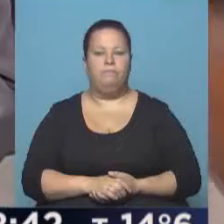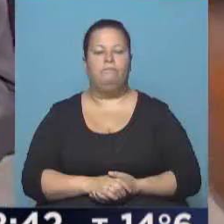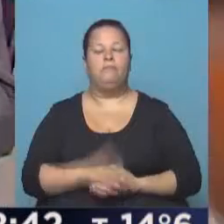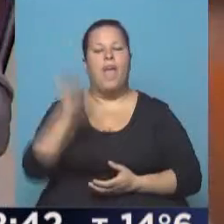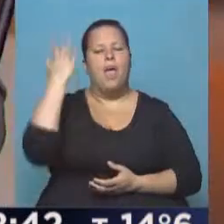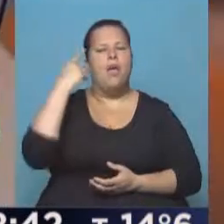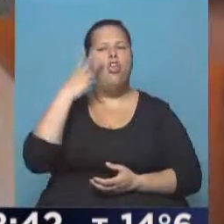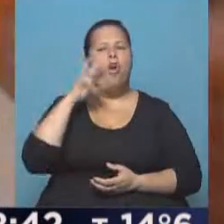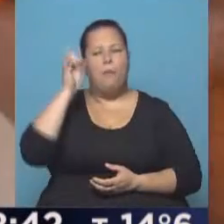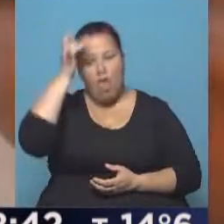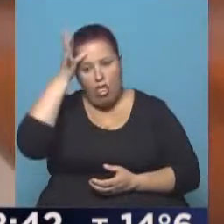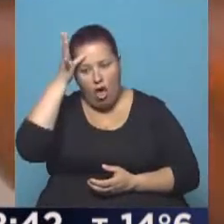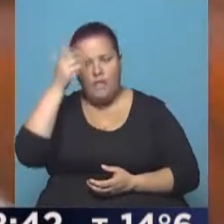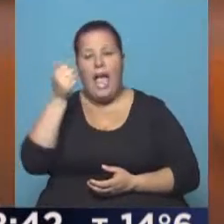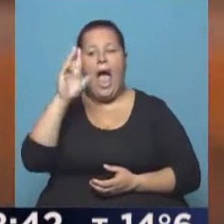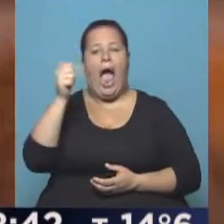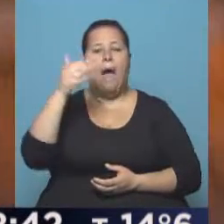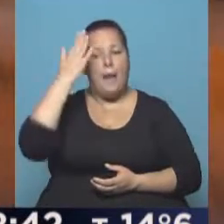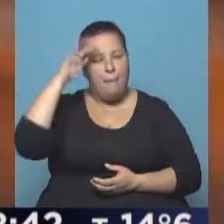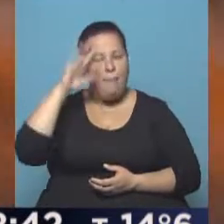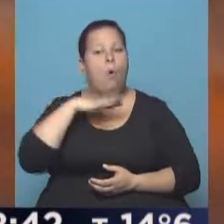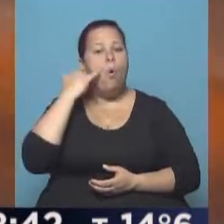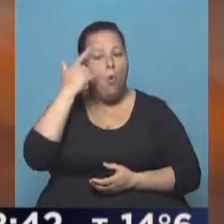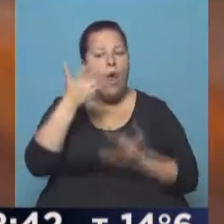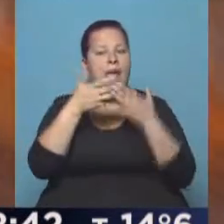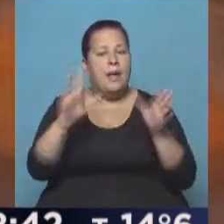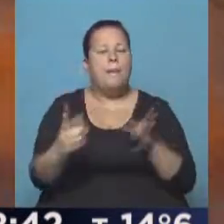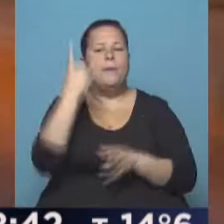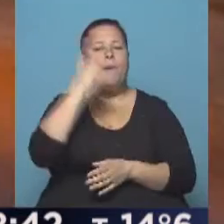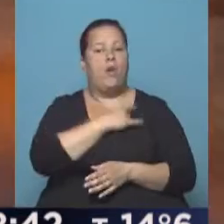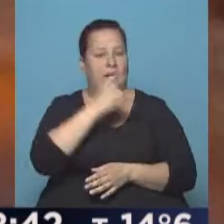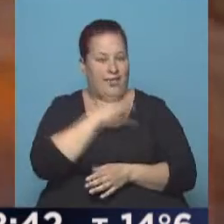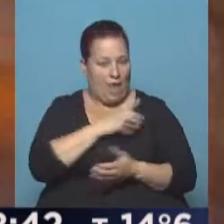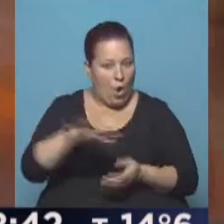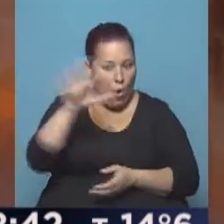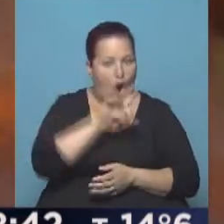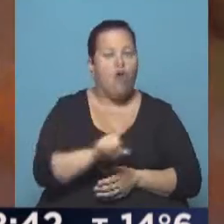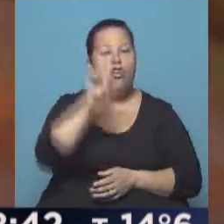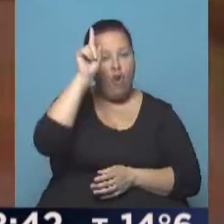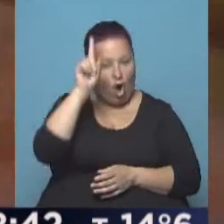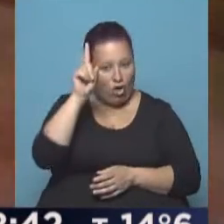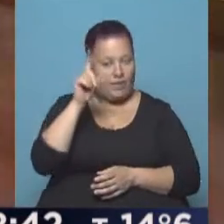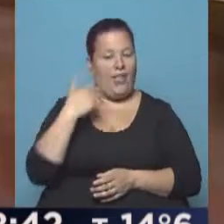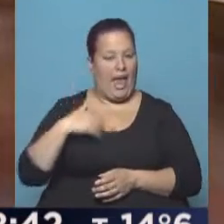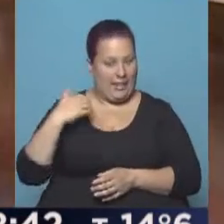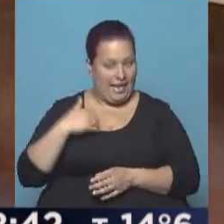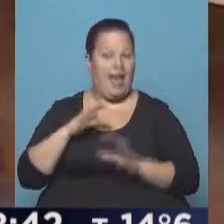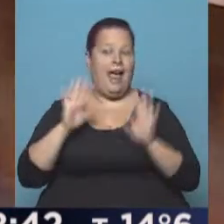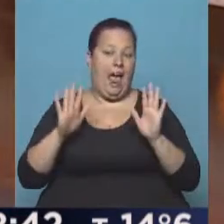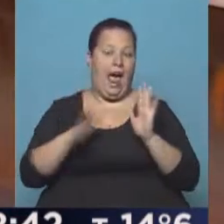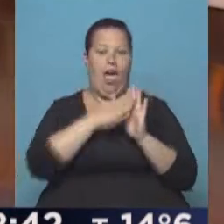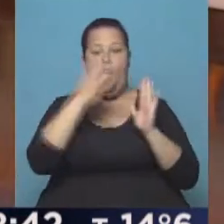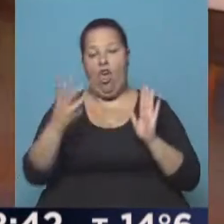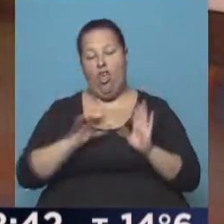Corría el año 2012 y en Abra Pampa, provincia de Jujuy, se inauguraba la primera universidad en esa zona, en el norte argentino. Claro, pasaron